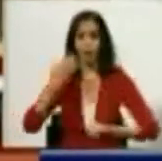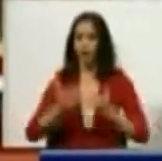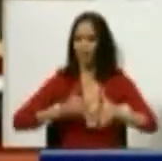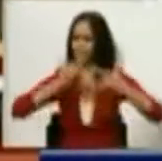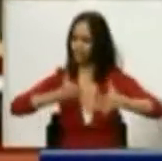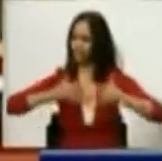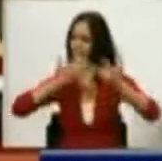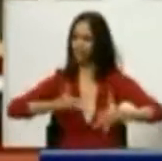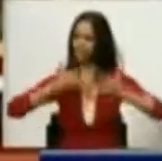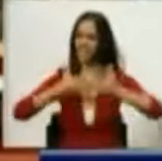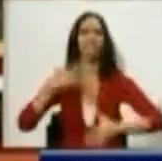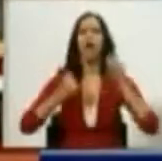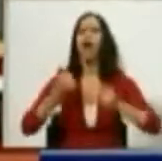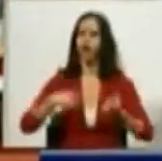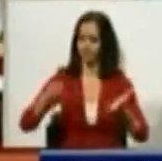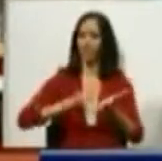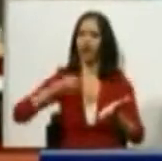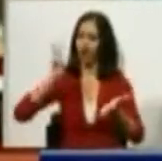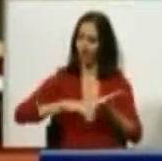quejado